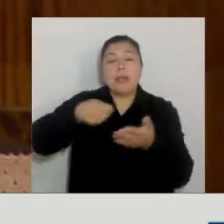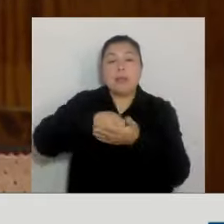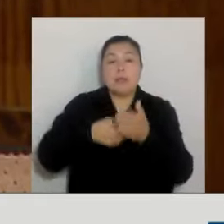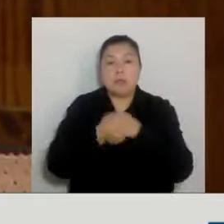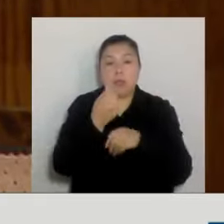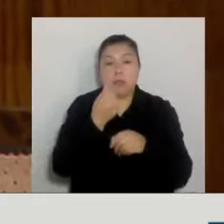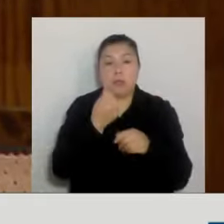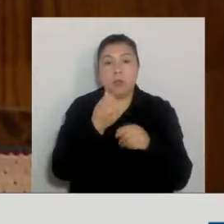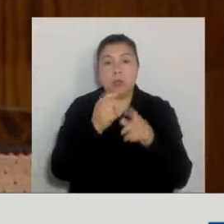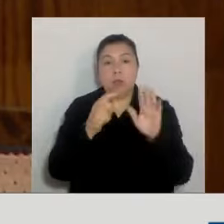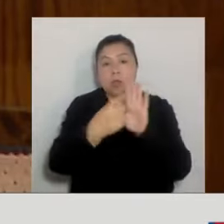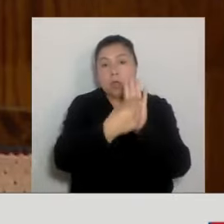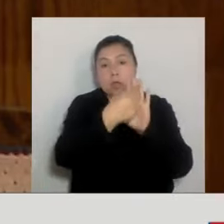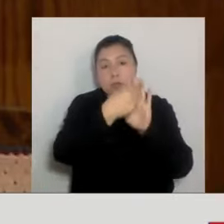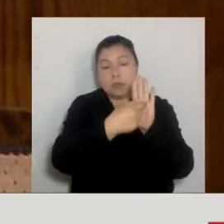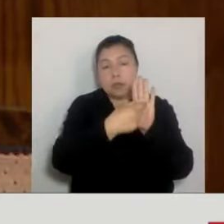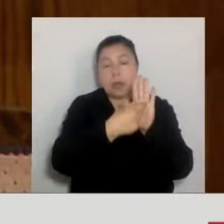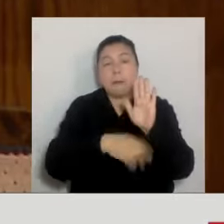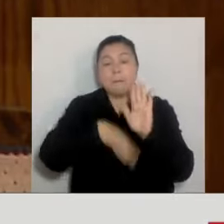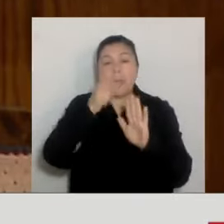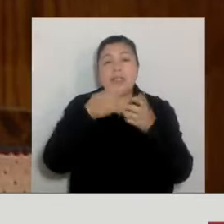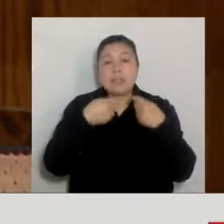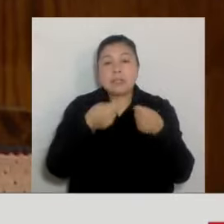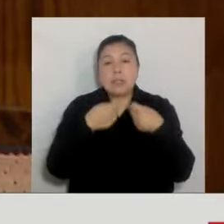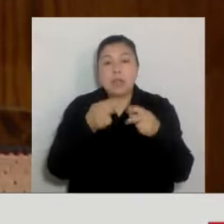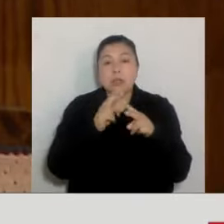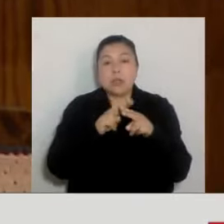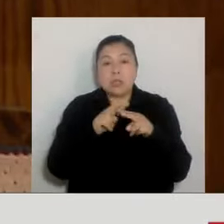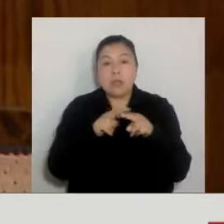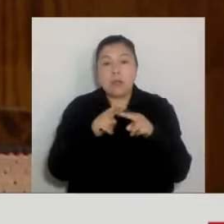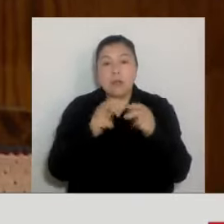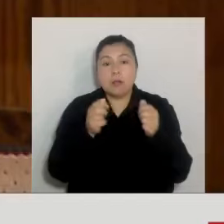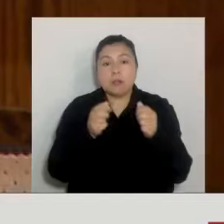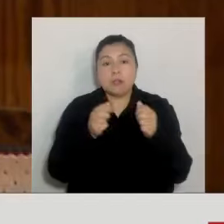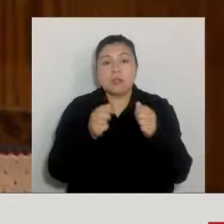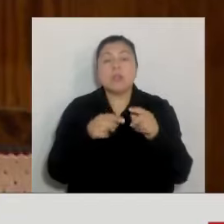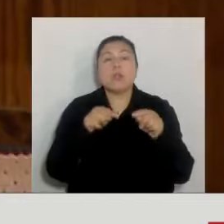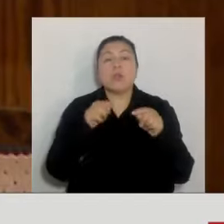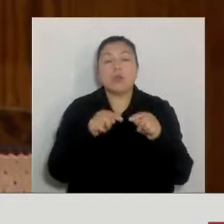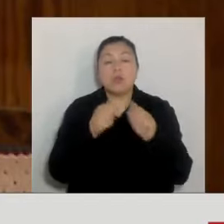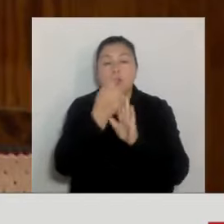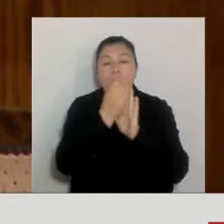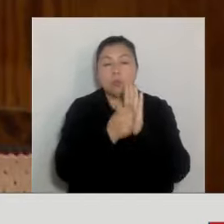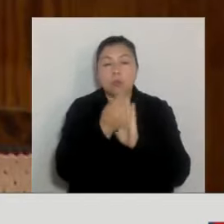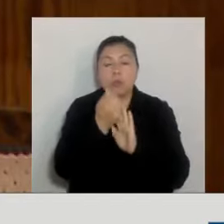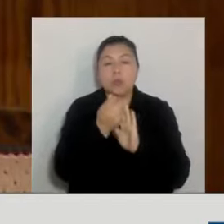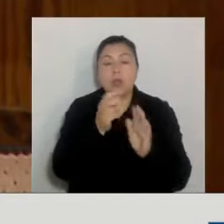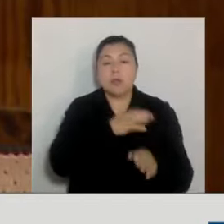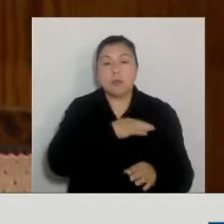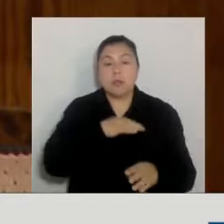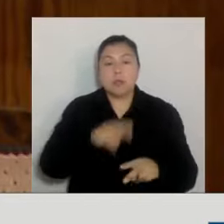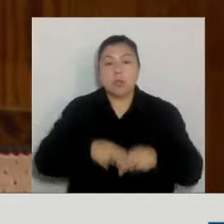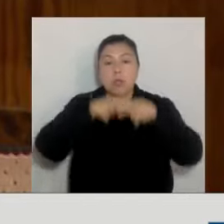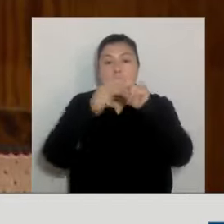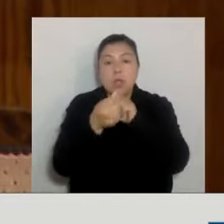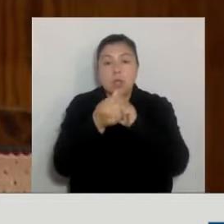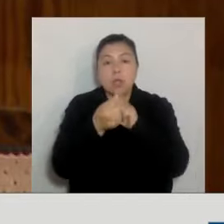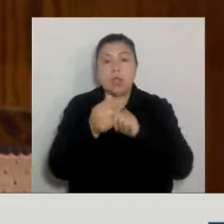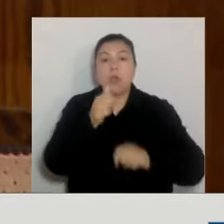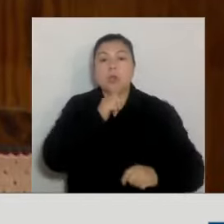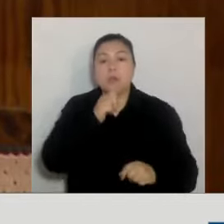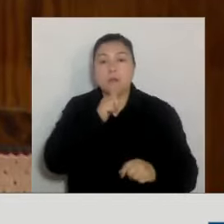indica que el mayor gasto se va a solventar con reasignaciones presupuestarias del Ministerio de Hacienda y en lo que faltare